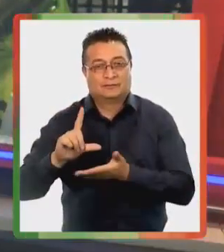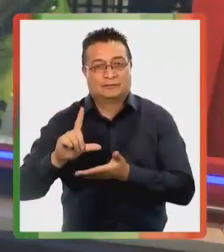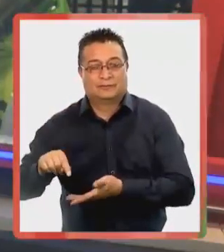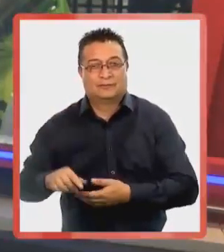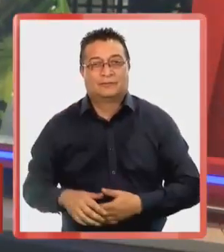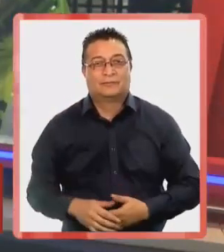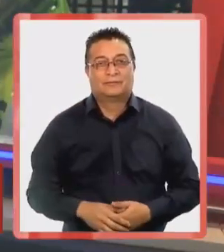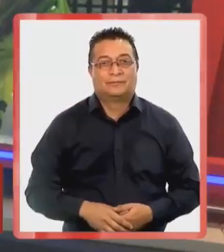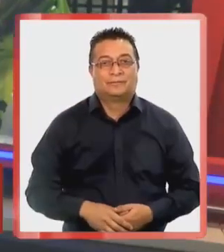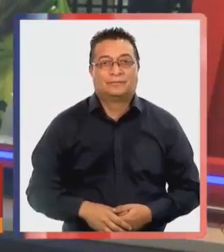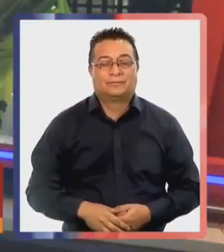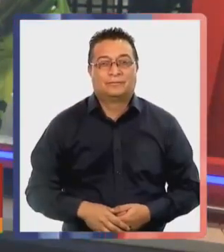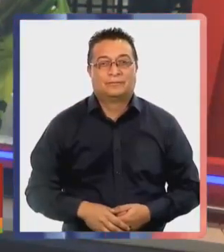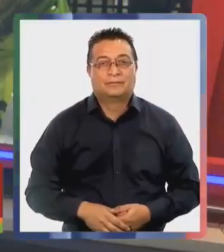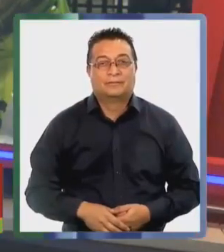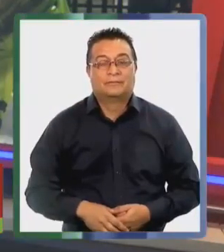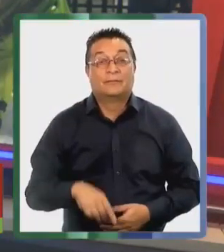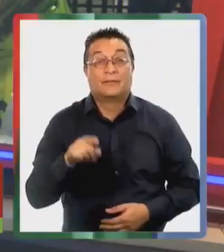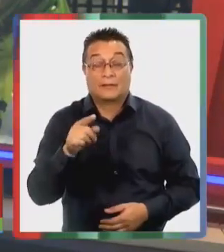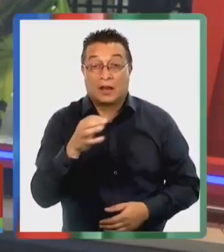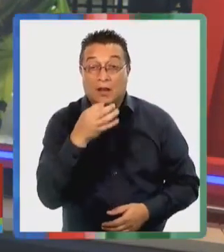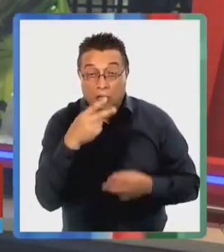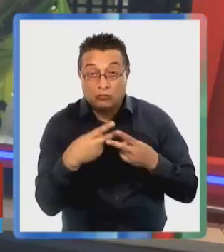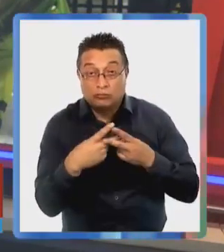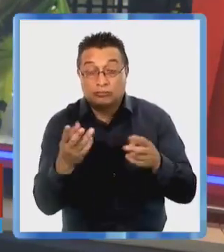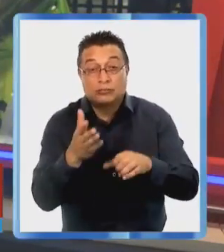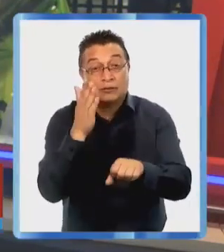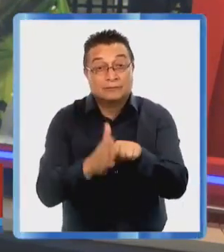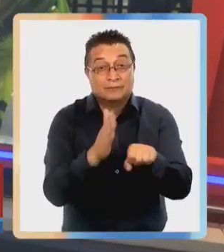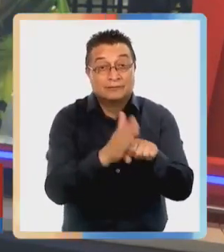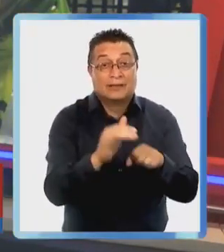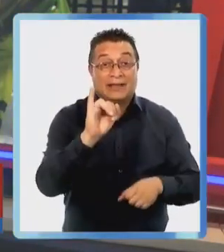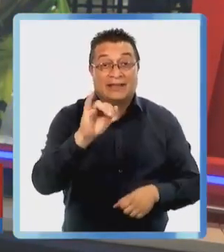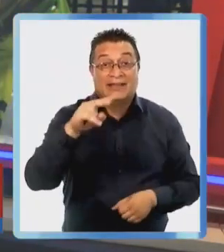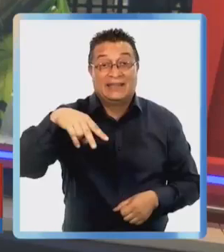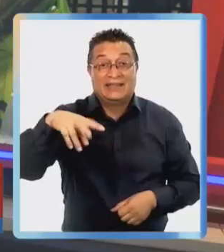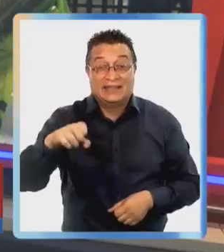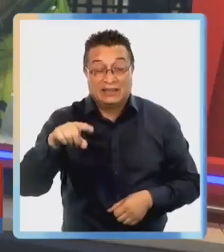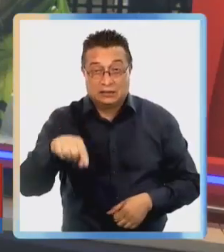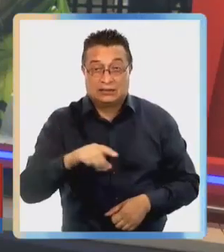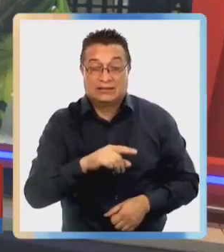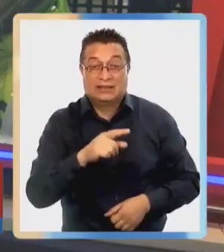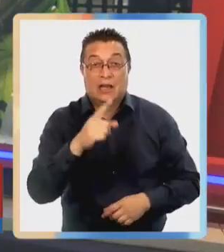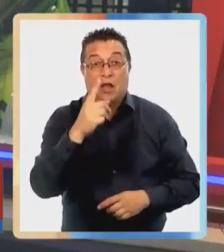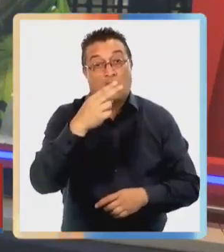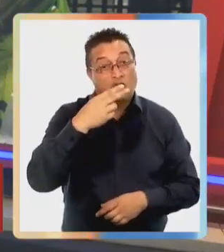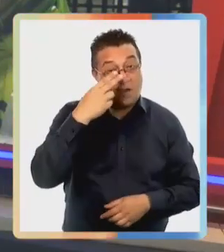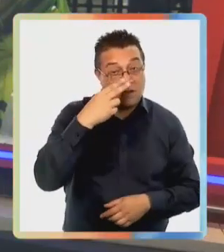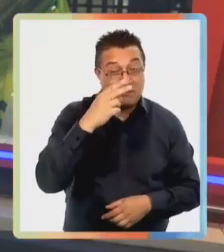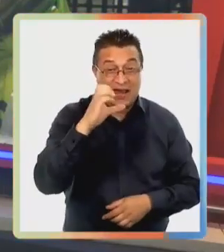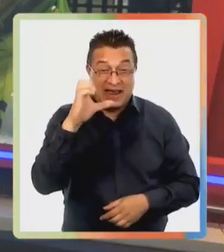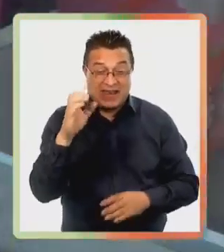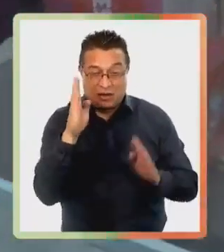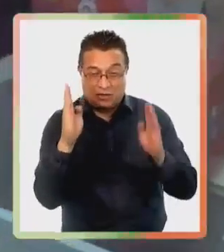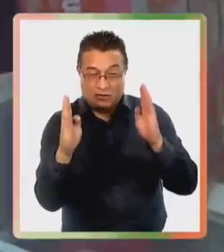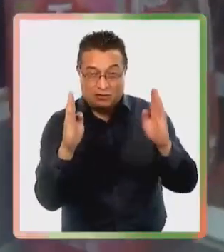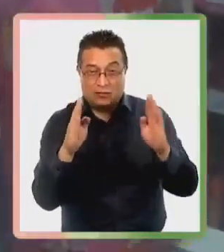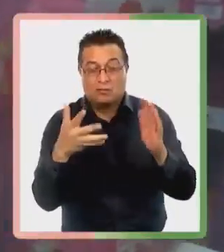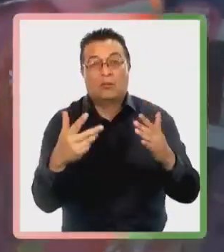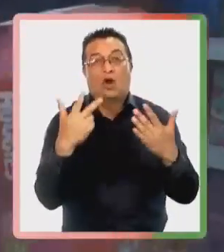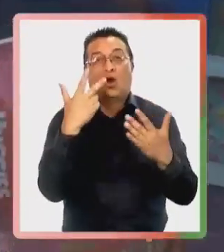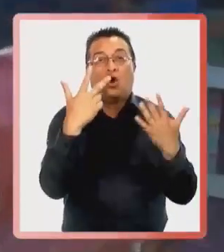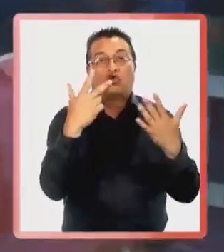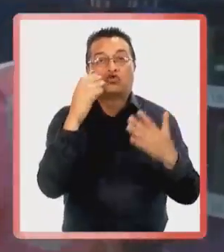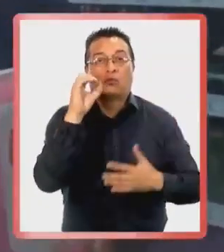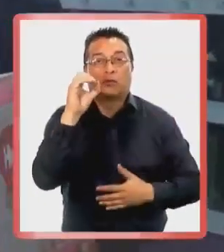El INE reveló que la tasa de desocupación en Chile durante el trimestre móvil noviembre-enero se ubicó en 8%, lo que